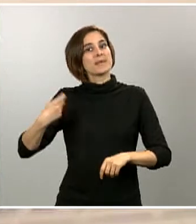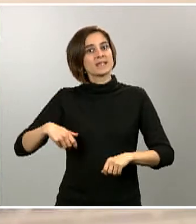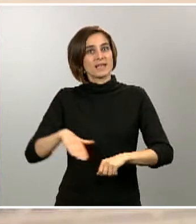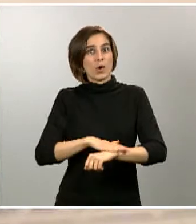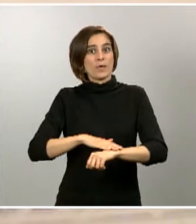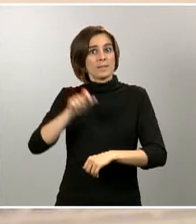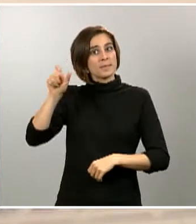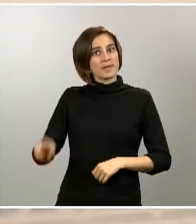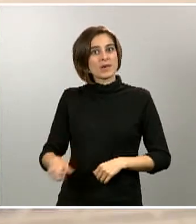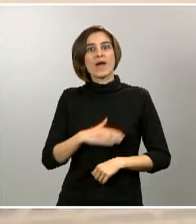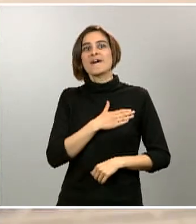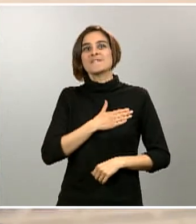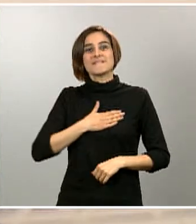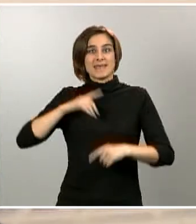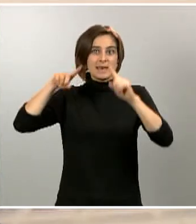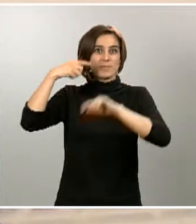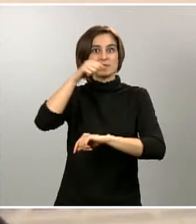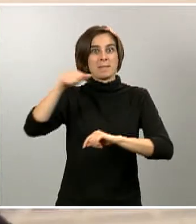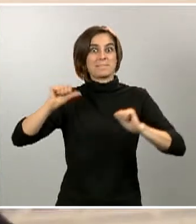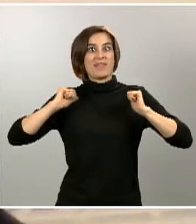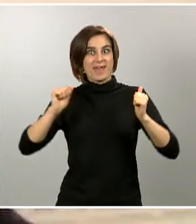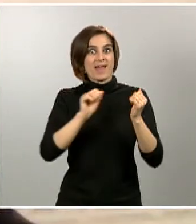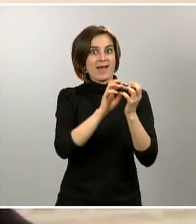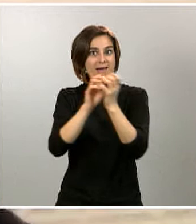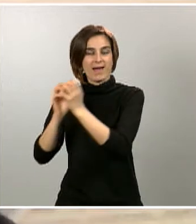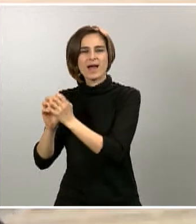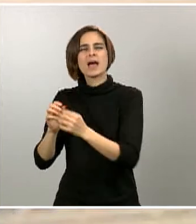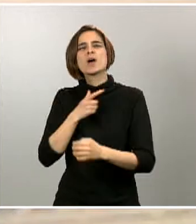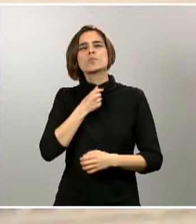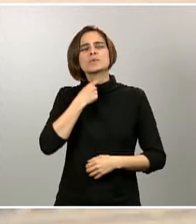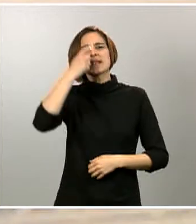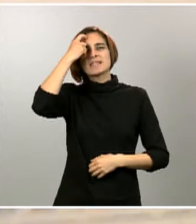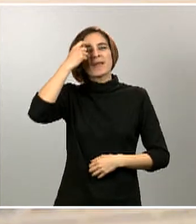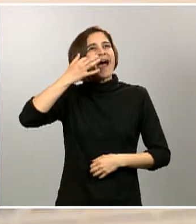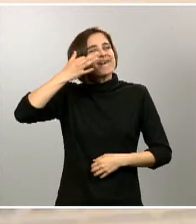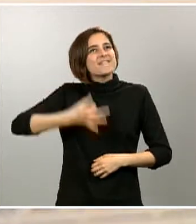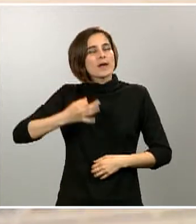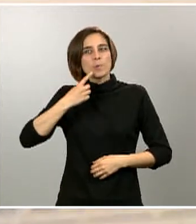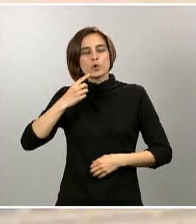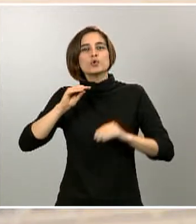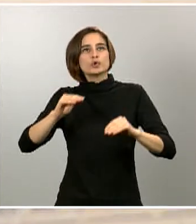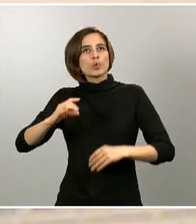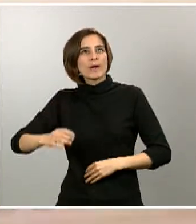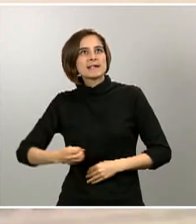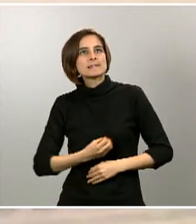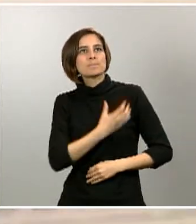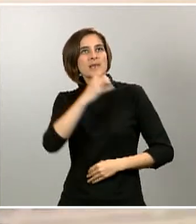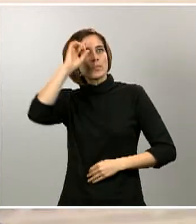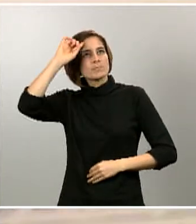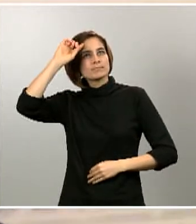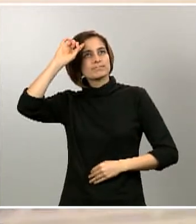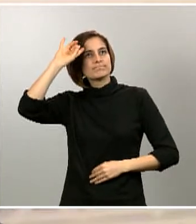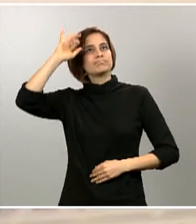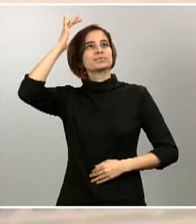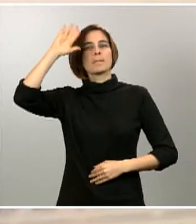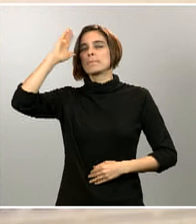a trabajar la próxima semana, me gustaría saber con qué ambición nace esta idea. Es decir,